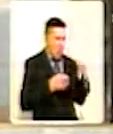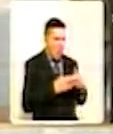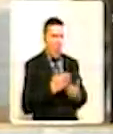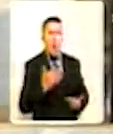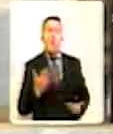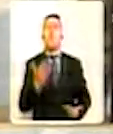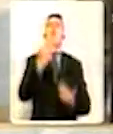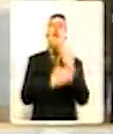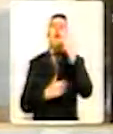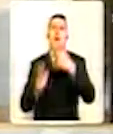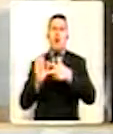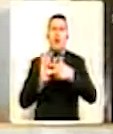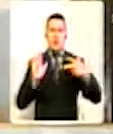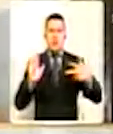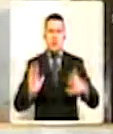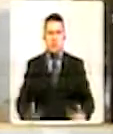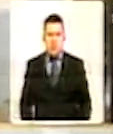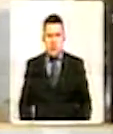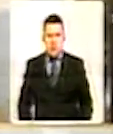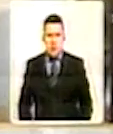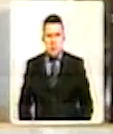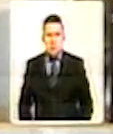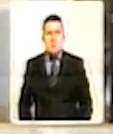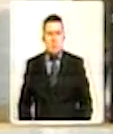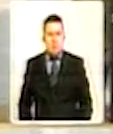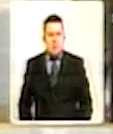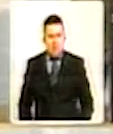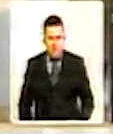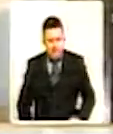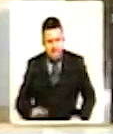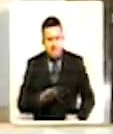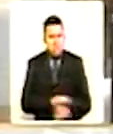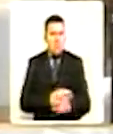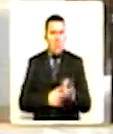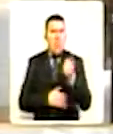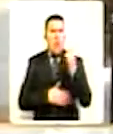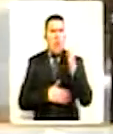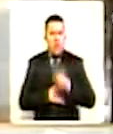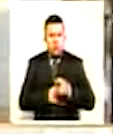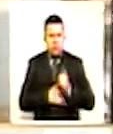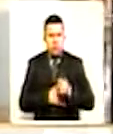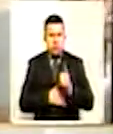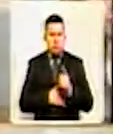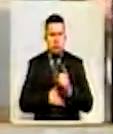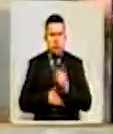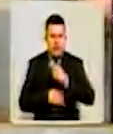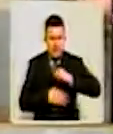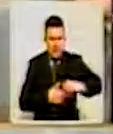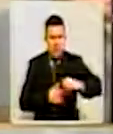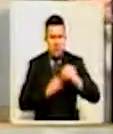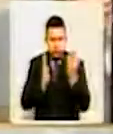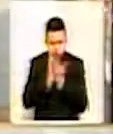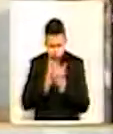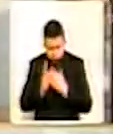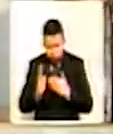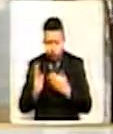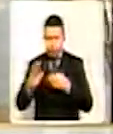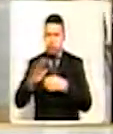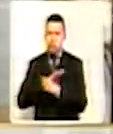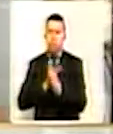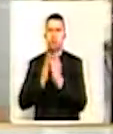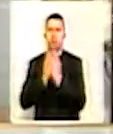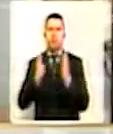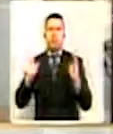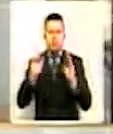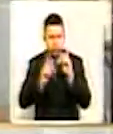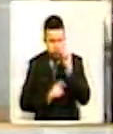una nueva Constitución. He entrado pues a la política accidentalmente, siempre por la puerta del derecho y siempre por